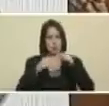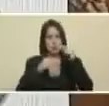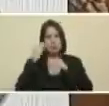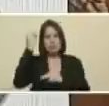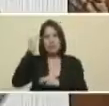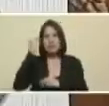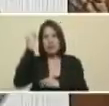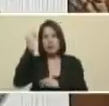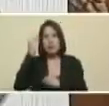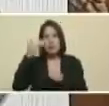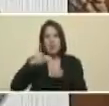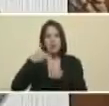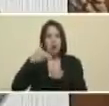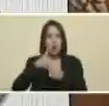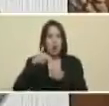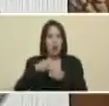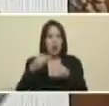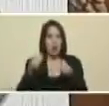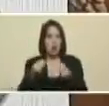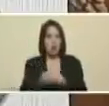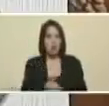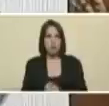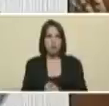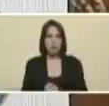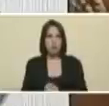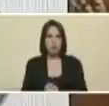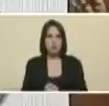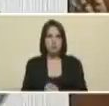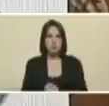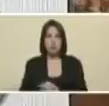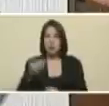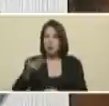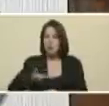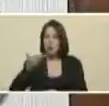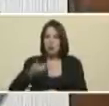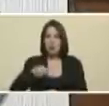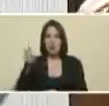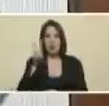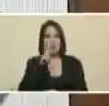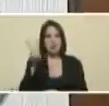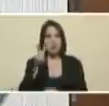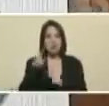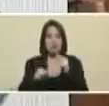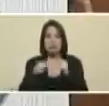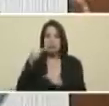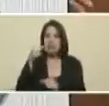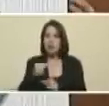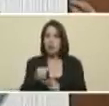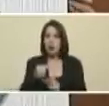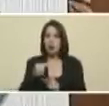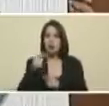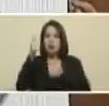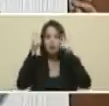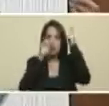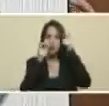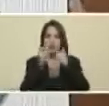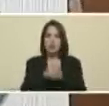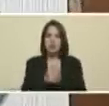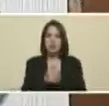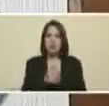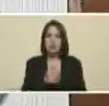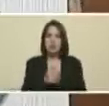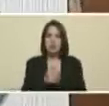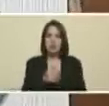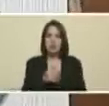petrolero soberano de lo que después, con el comandante Hugo Chávez,